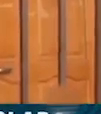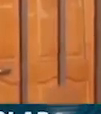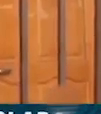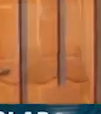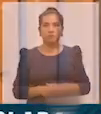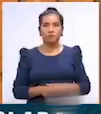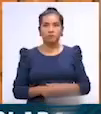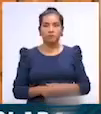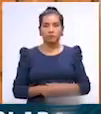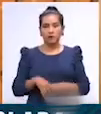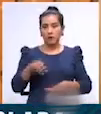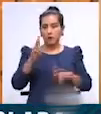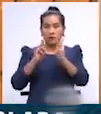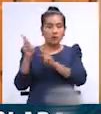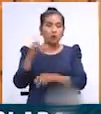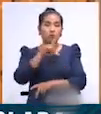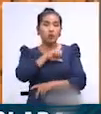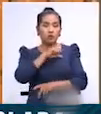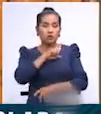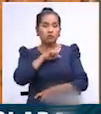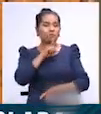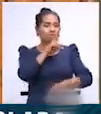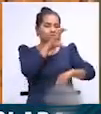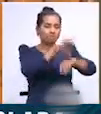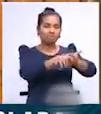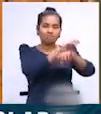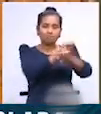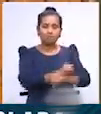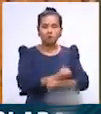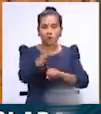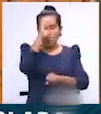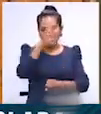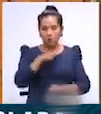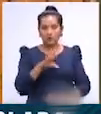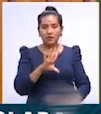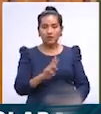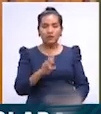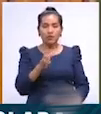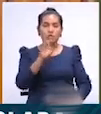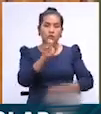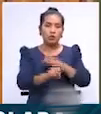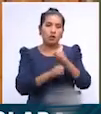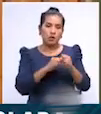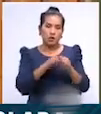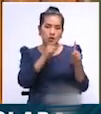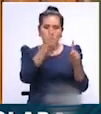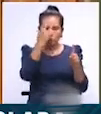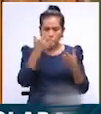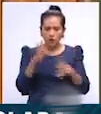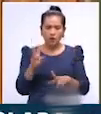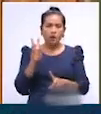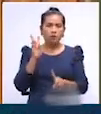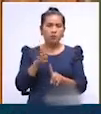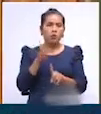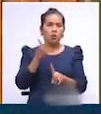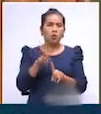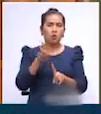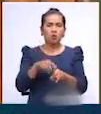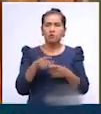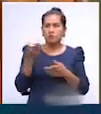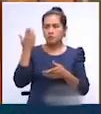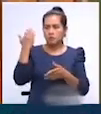aprende al señor Juan Camargo, de 62 años, quien habría estado agrediendo sexualmente desde finales